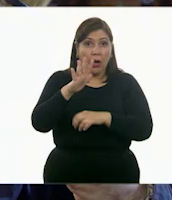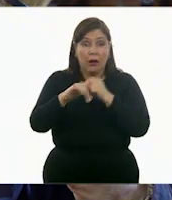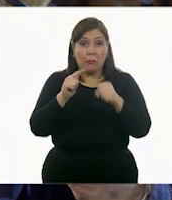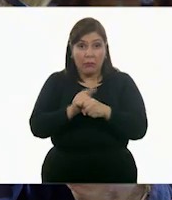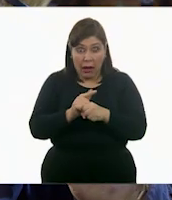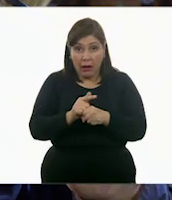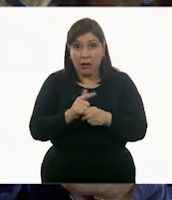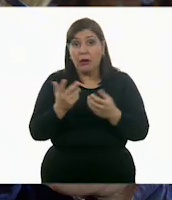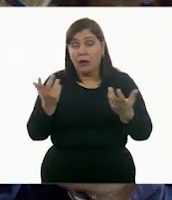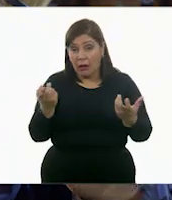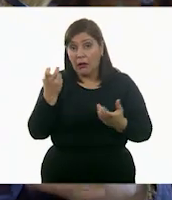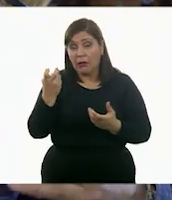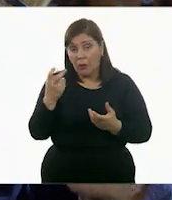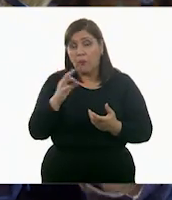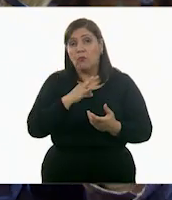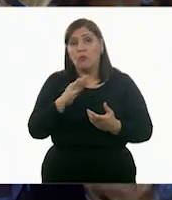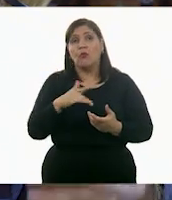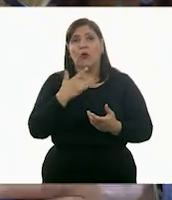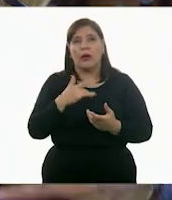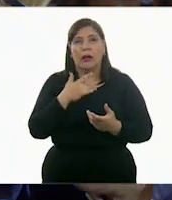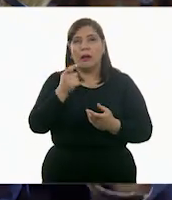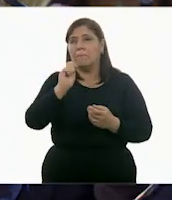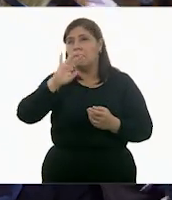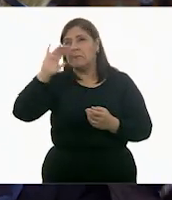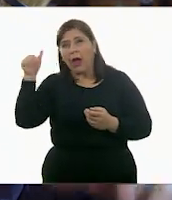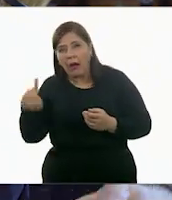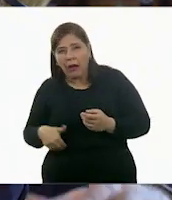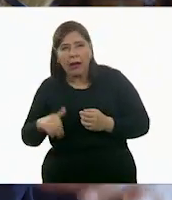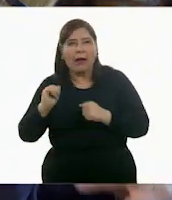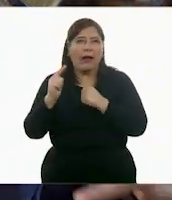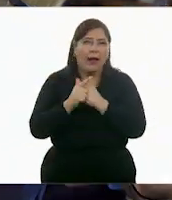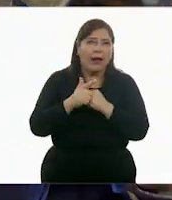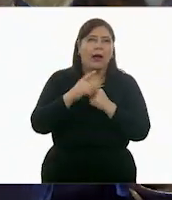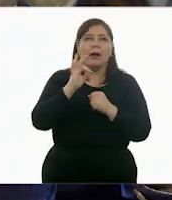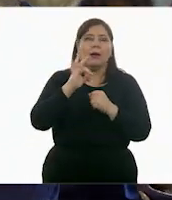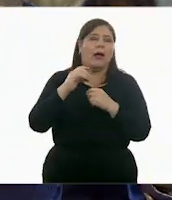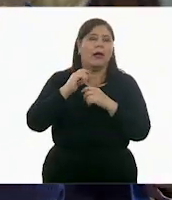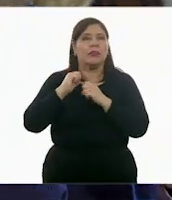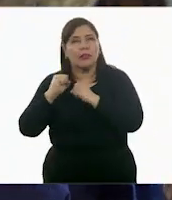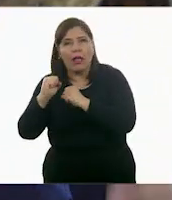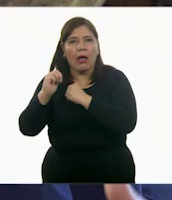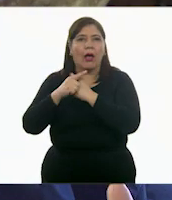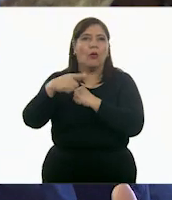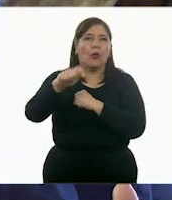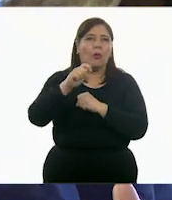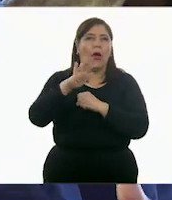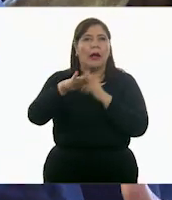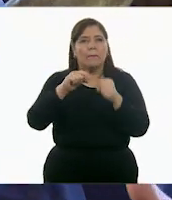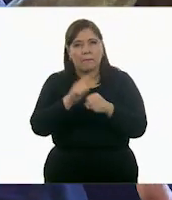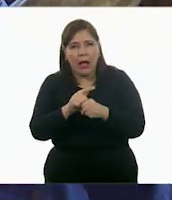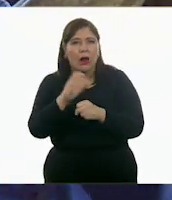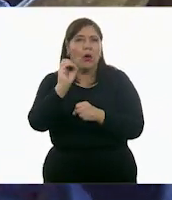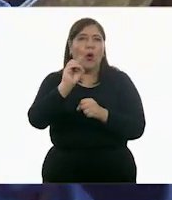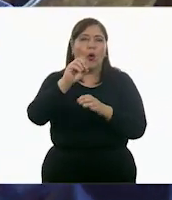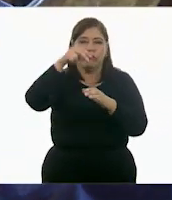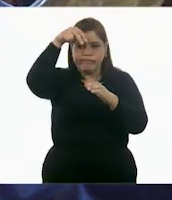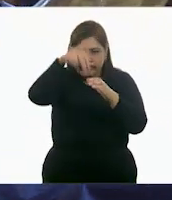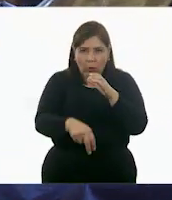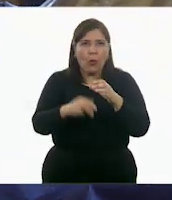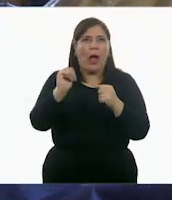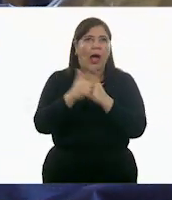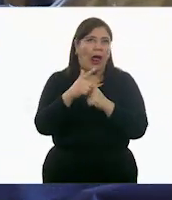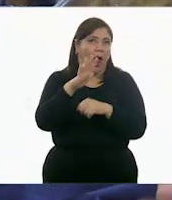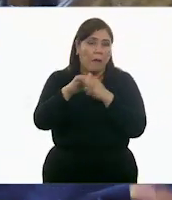manera oportunista, dependiendo de los accidentes, de que se quedaran atorados, que cayeran en alguna fosa o algo